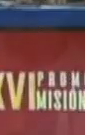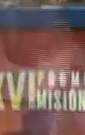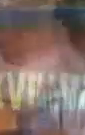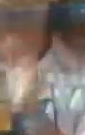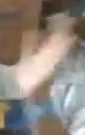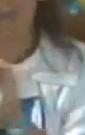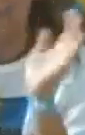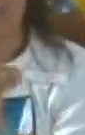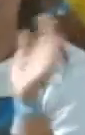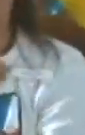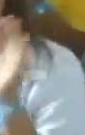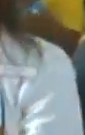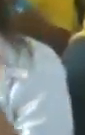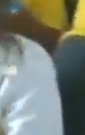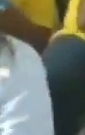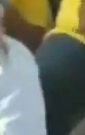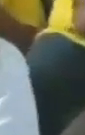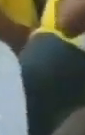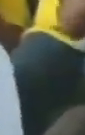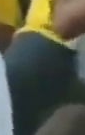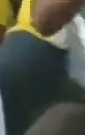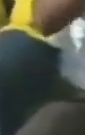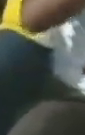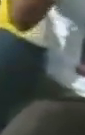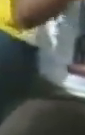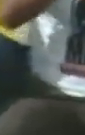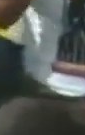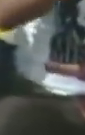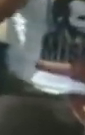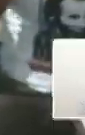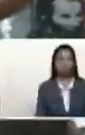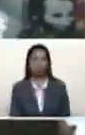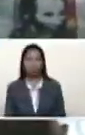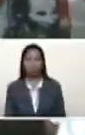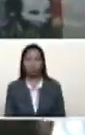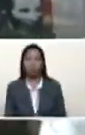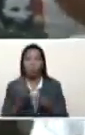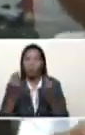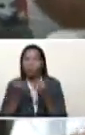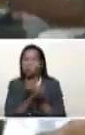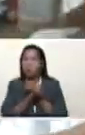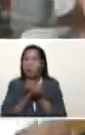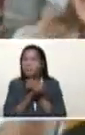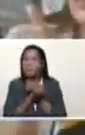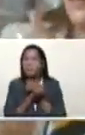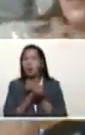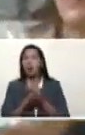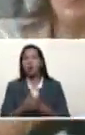descanso, gobernando todos los días, con amor, con mucho amor.